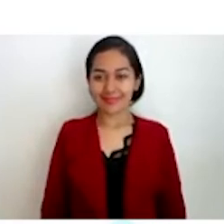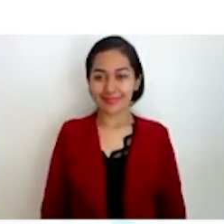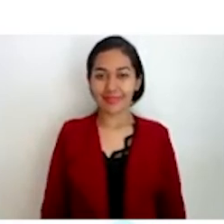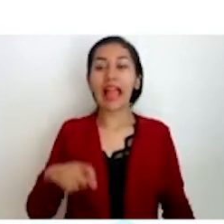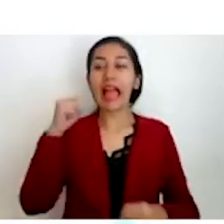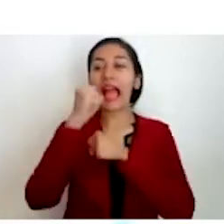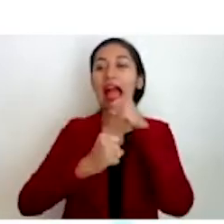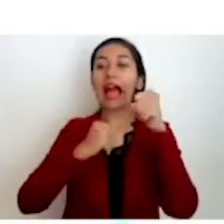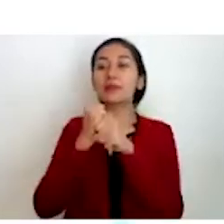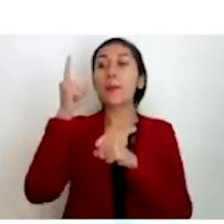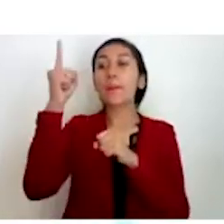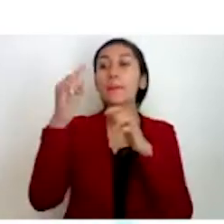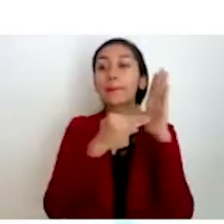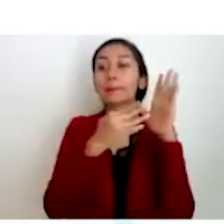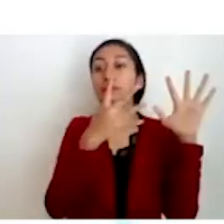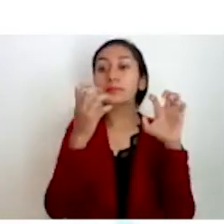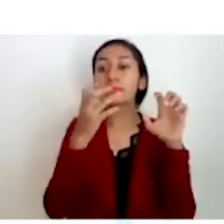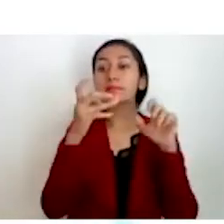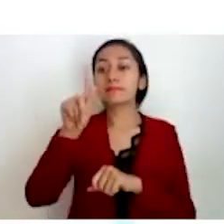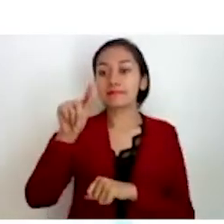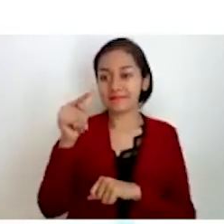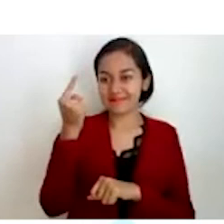1971 es el comienzo de la película.